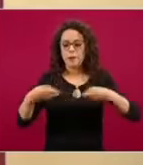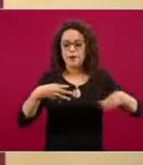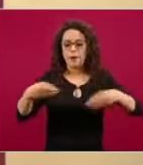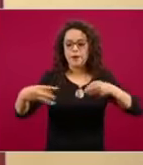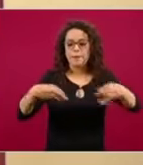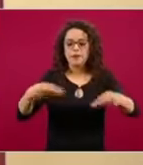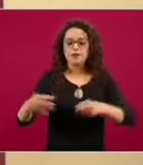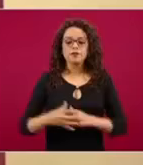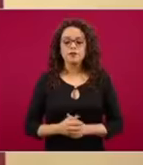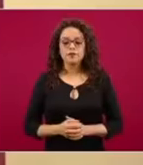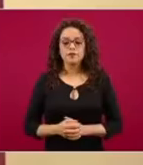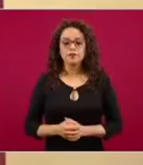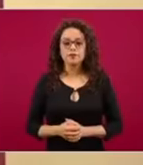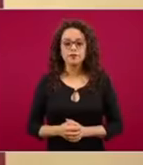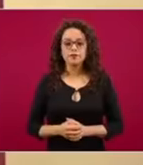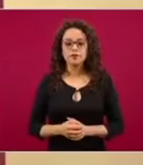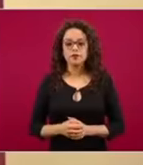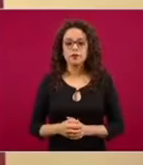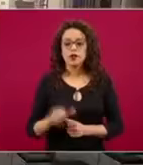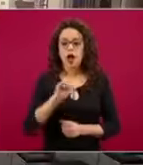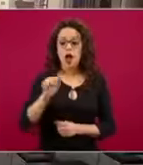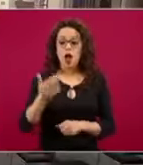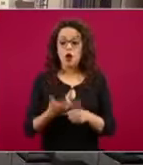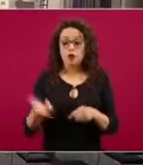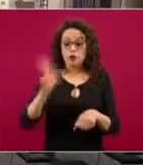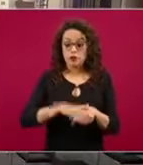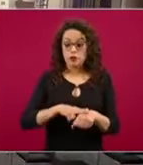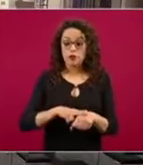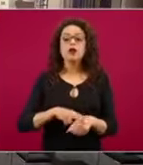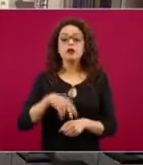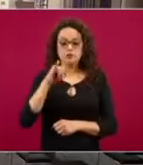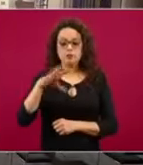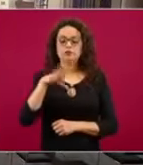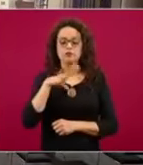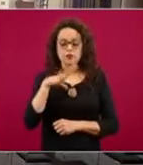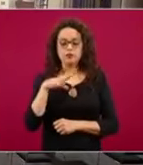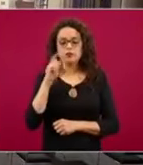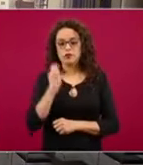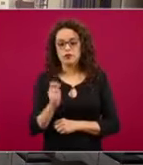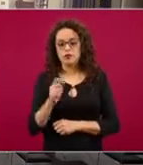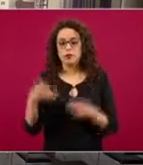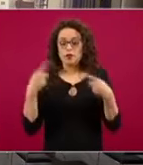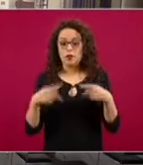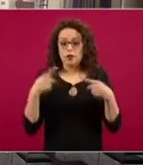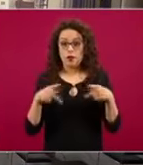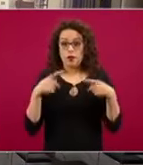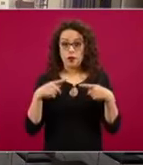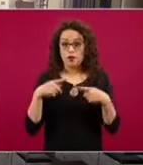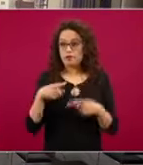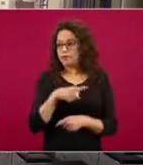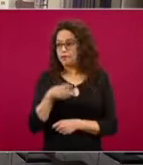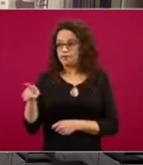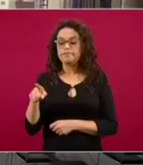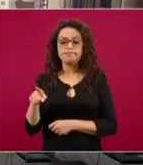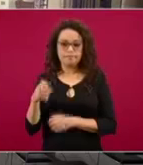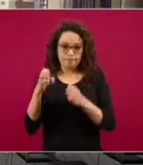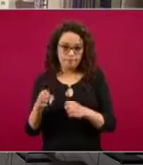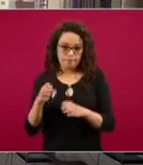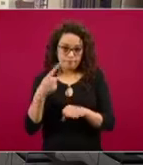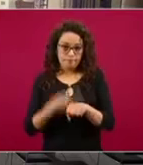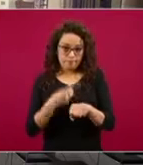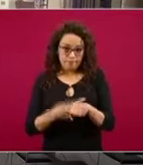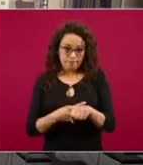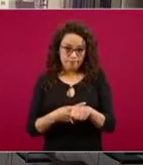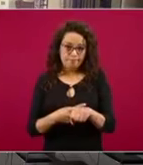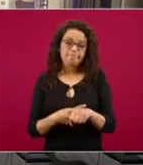presencia de brotes. Los hospitales lógicamente concentran a las personas que en su momento tienen la enfermedad y